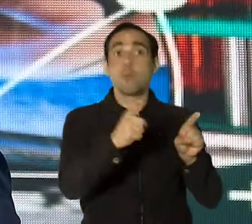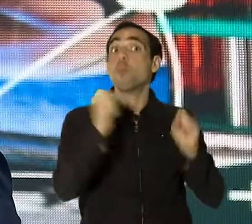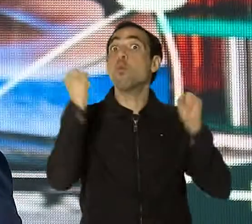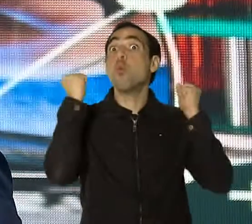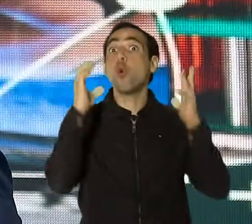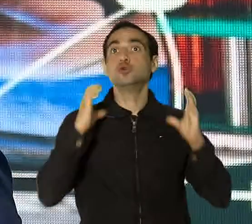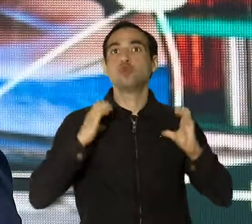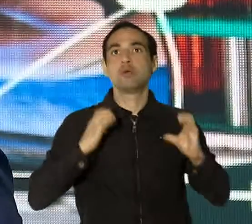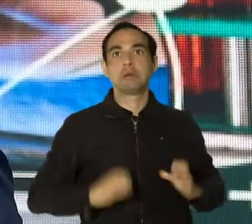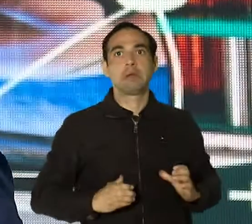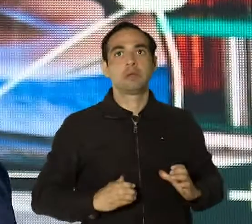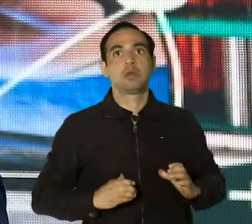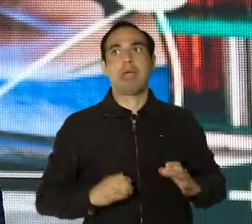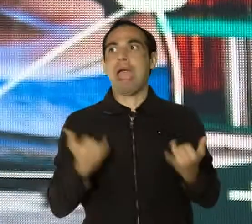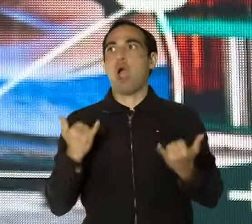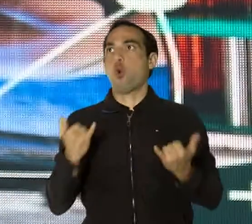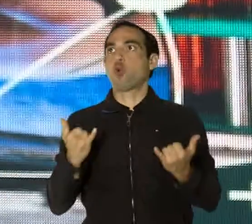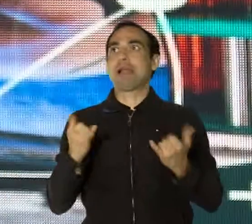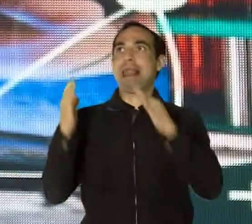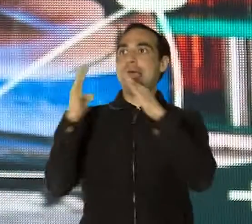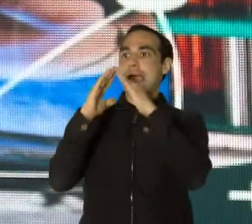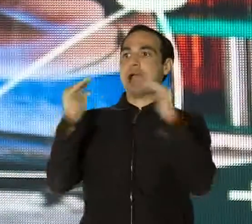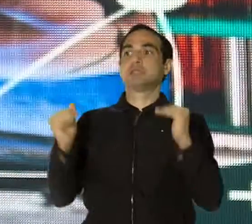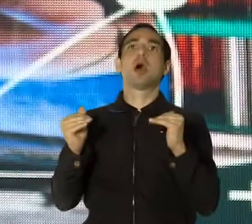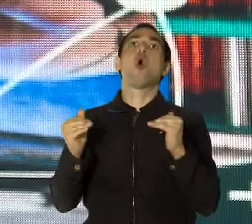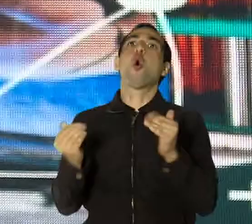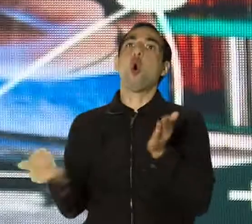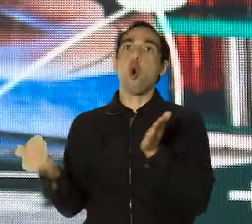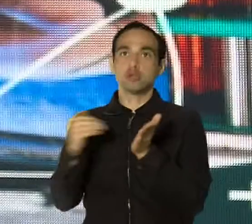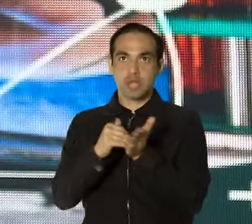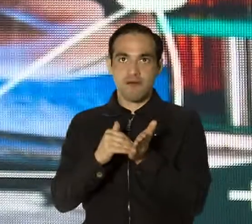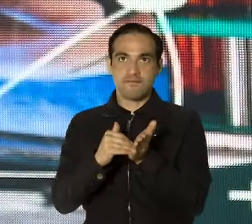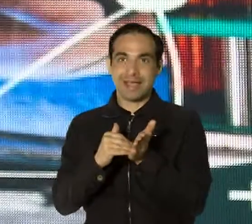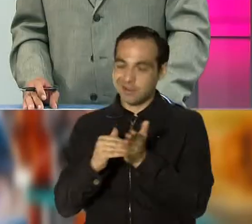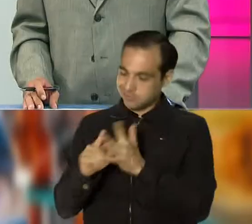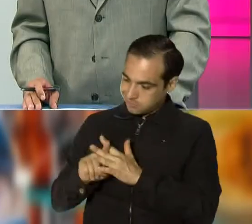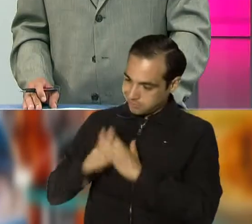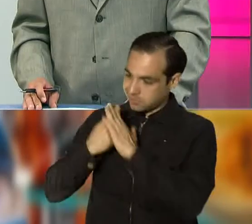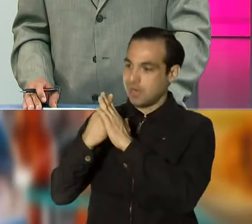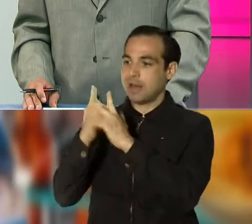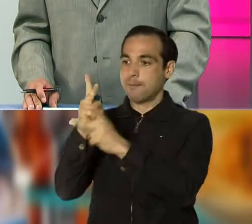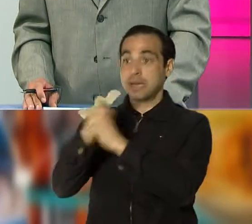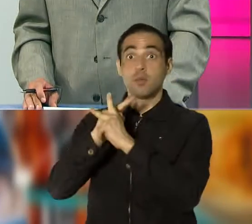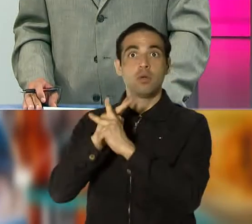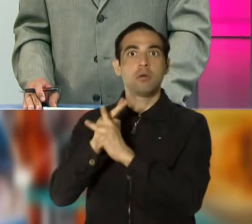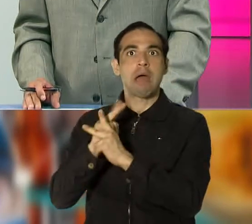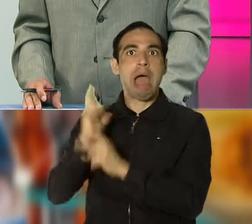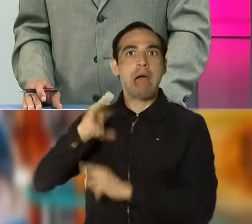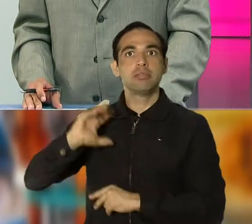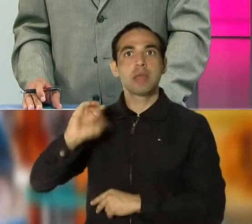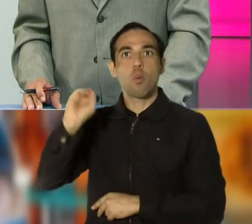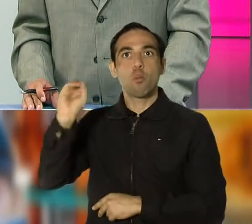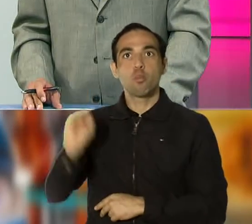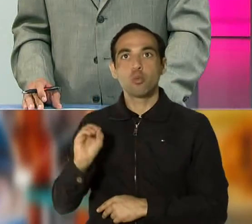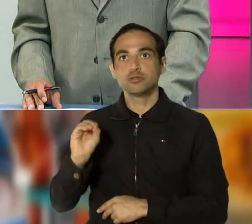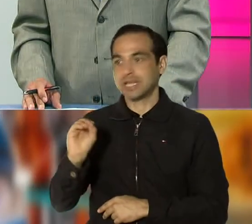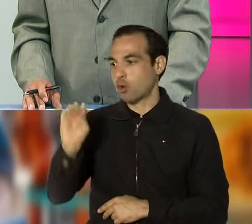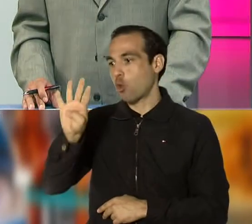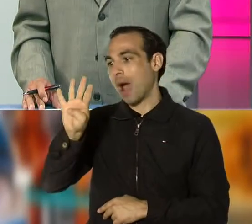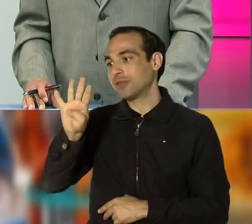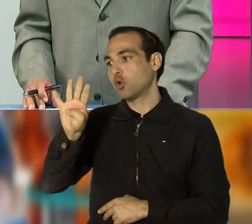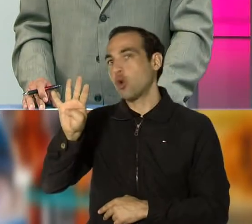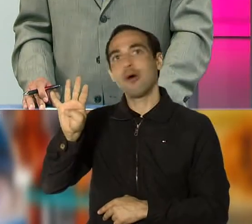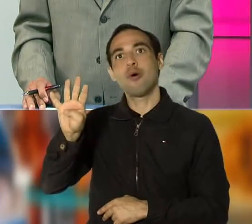clientes que están refinanciando sus propiedades porque a pesar de que tienen un 4,5 y ahora se le puede ofrecer un interés mucho más